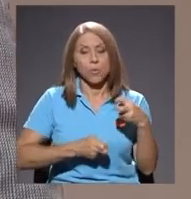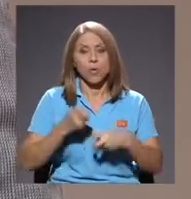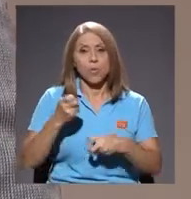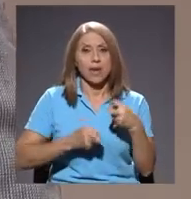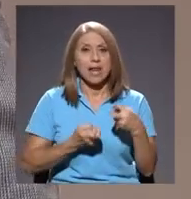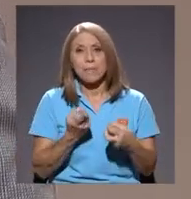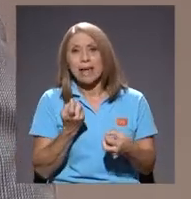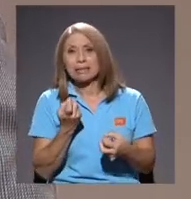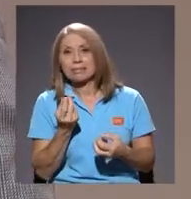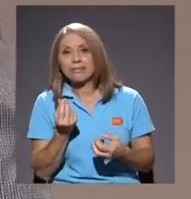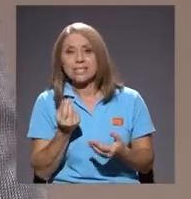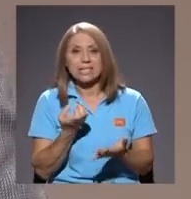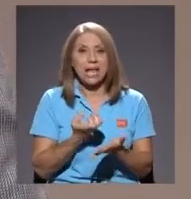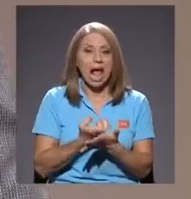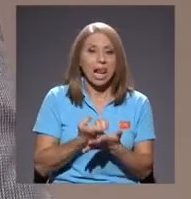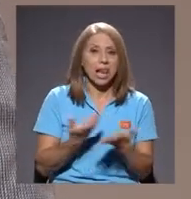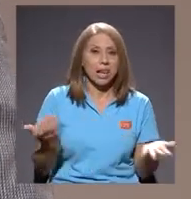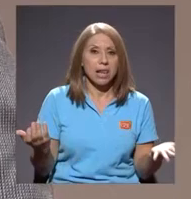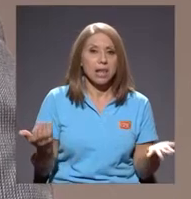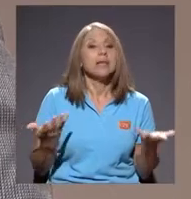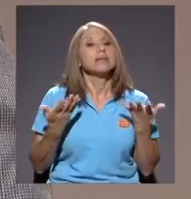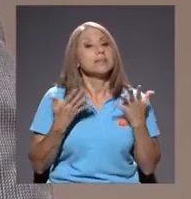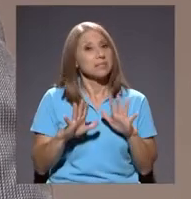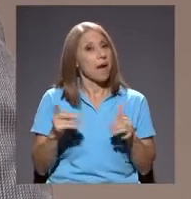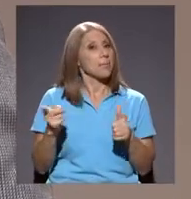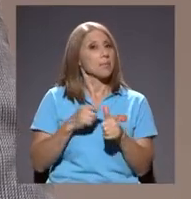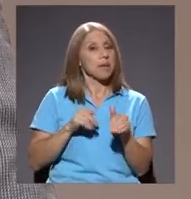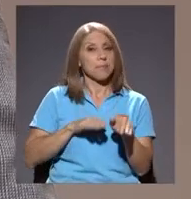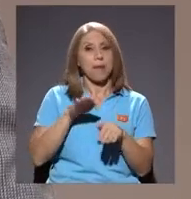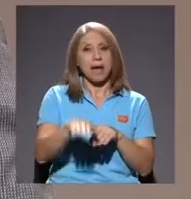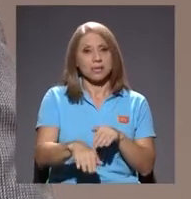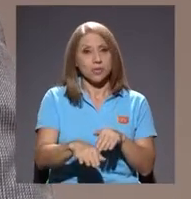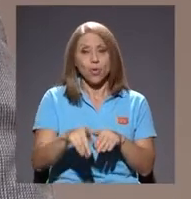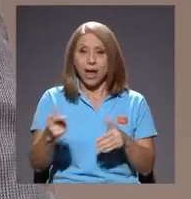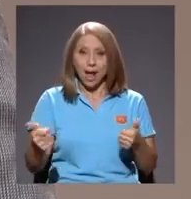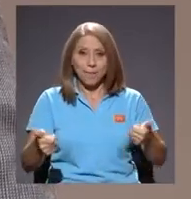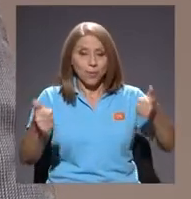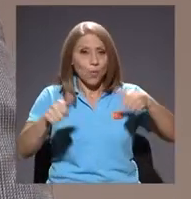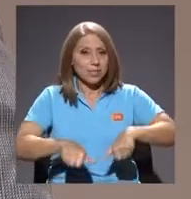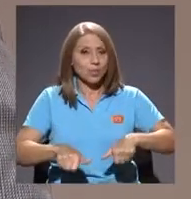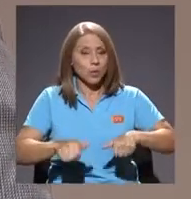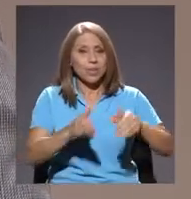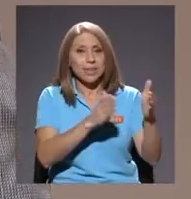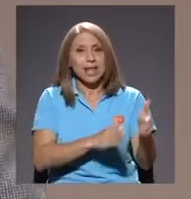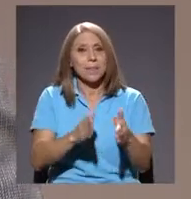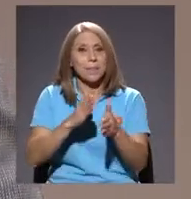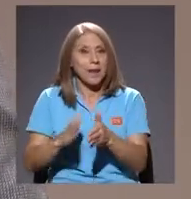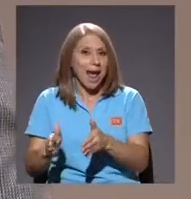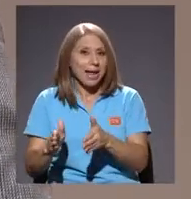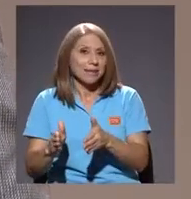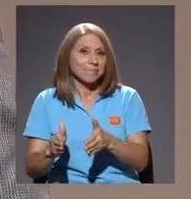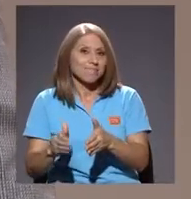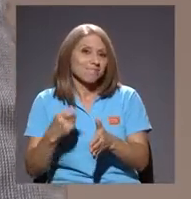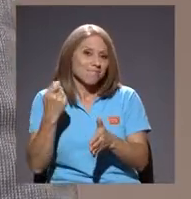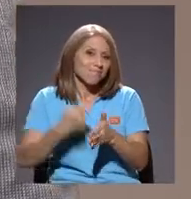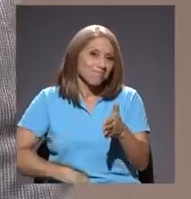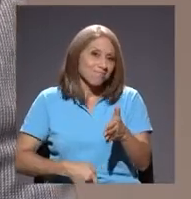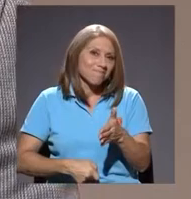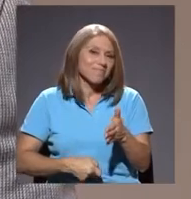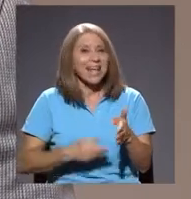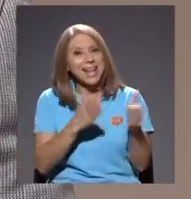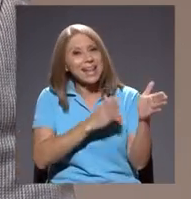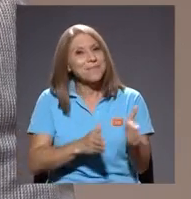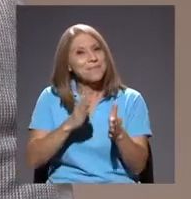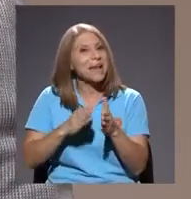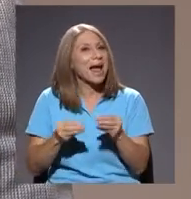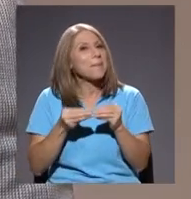ya dimos el primer paso que era la aprobación de este plan el plan menos malo posible sobre